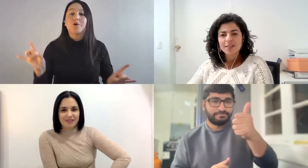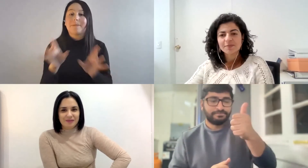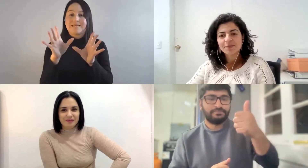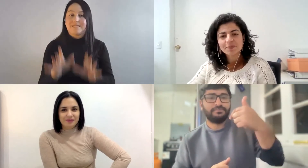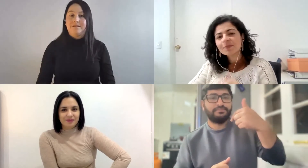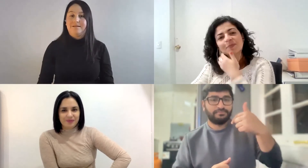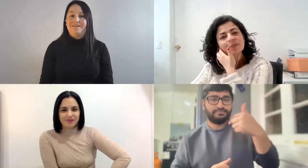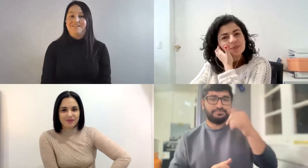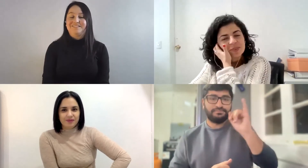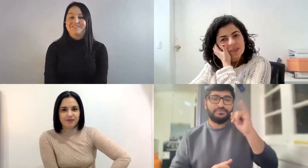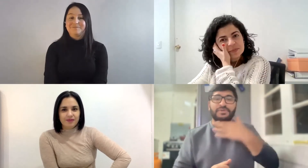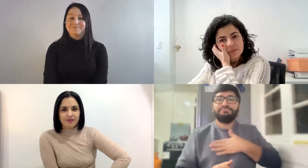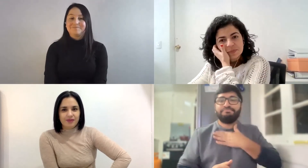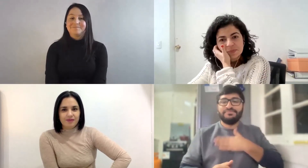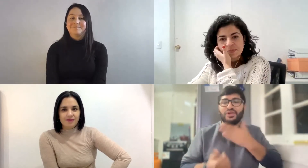me olvida.